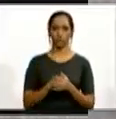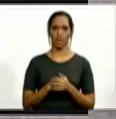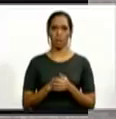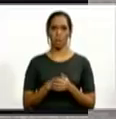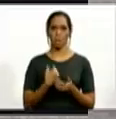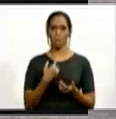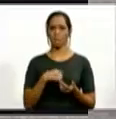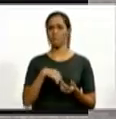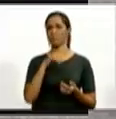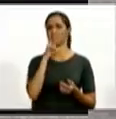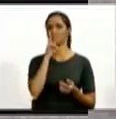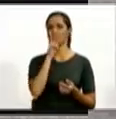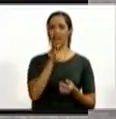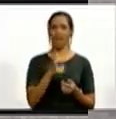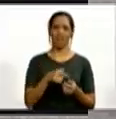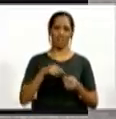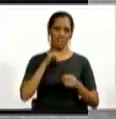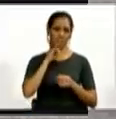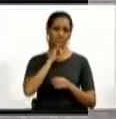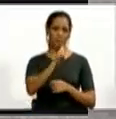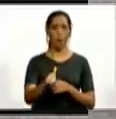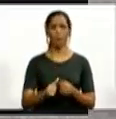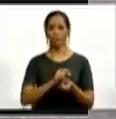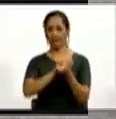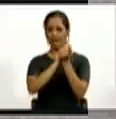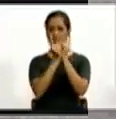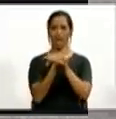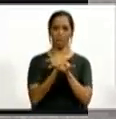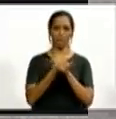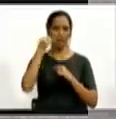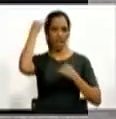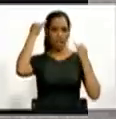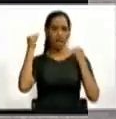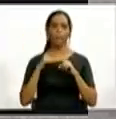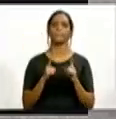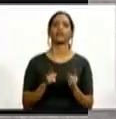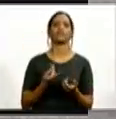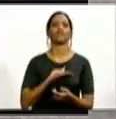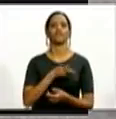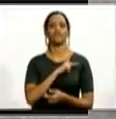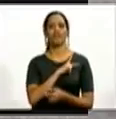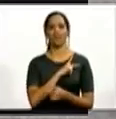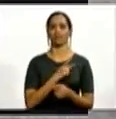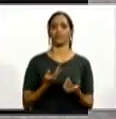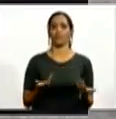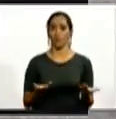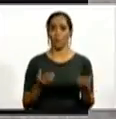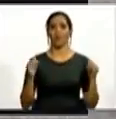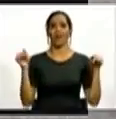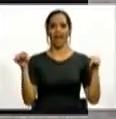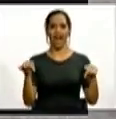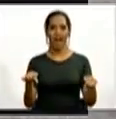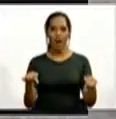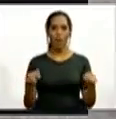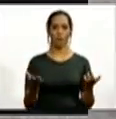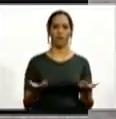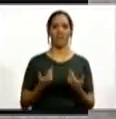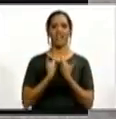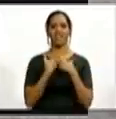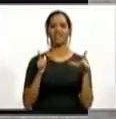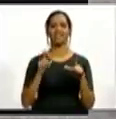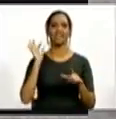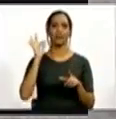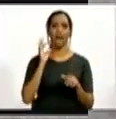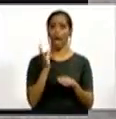malinforme y transdiversa en la idea o los hechos, pero es totalmente falso. Por lo menos ahora es más una libertad de expresión que no la